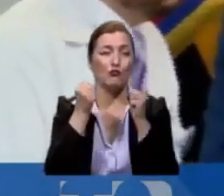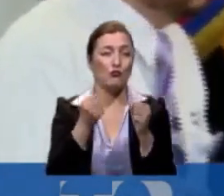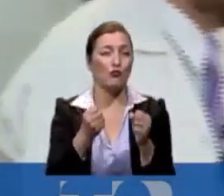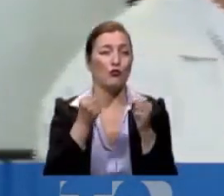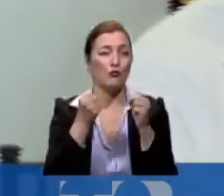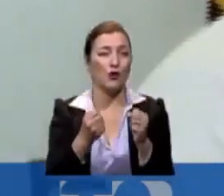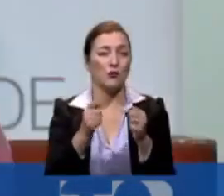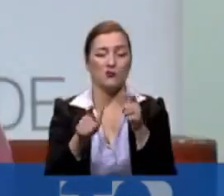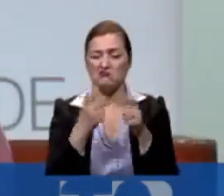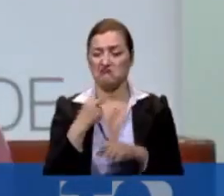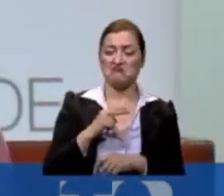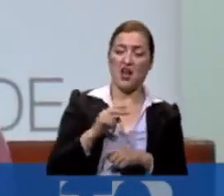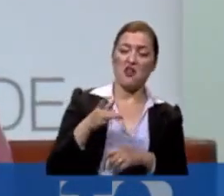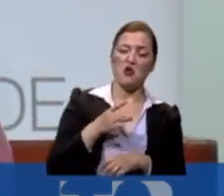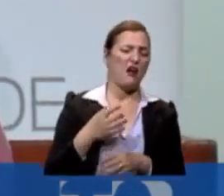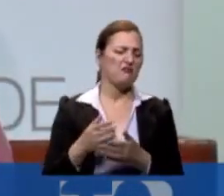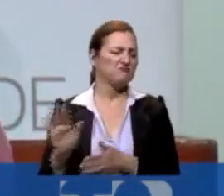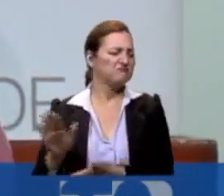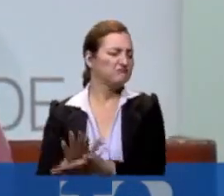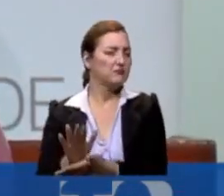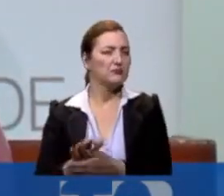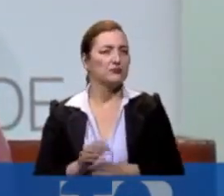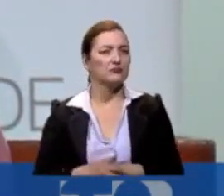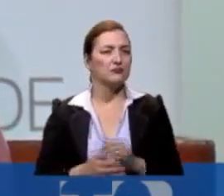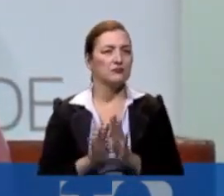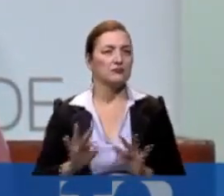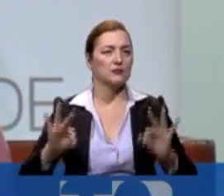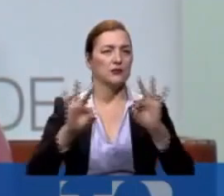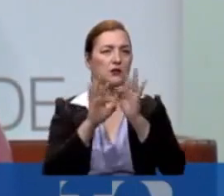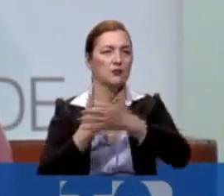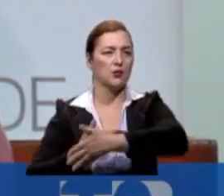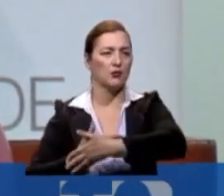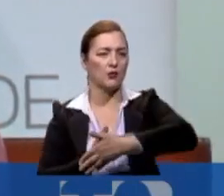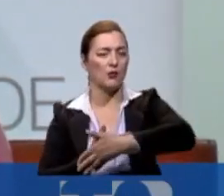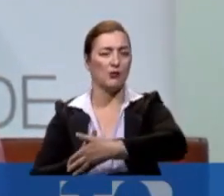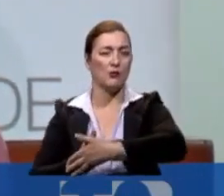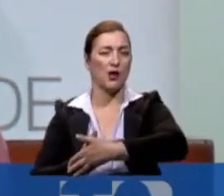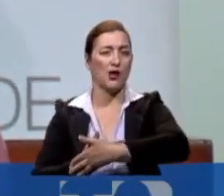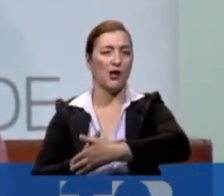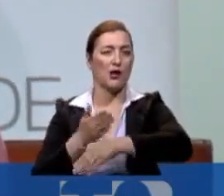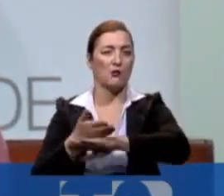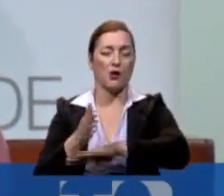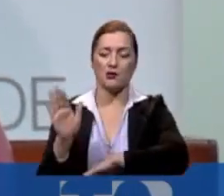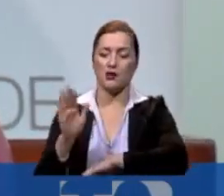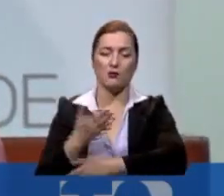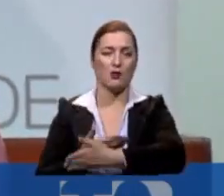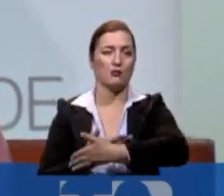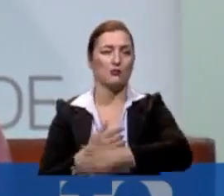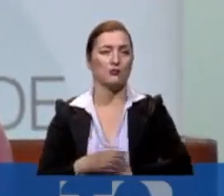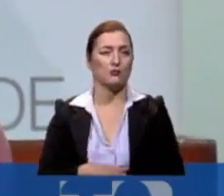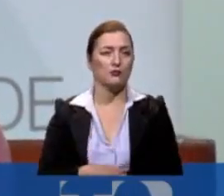veces invisibilizado. Fue importante poder tener a mi bebé en brazos y despedirme de ella. Ahora